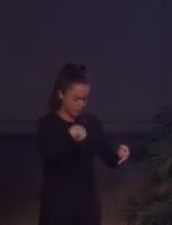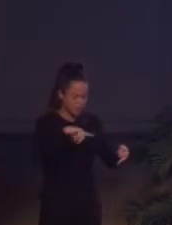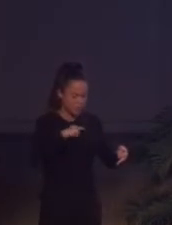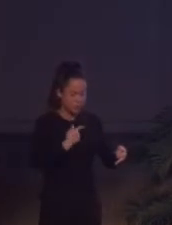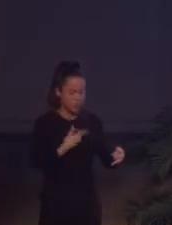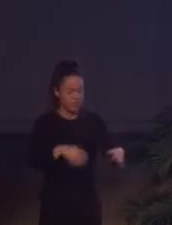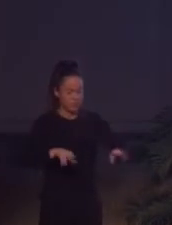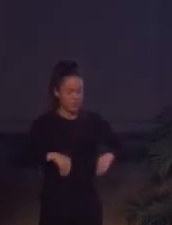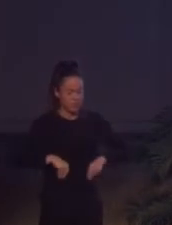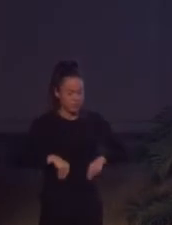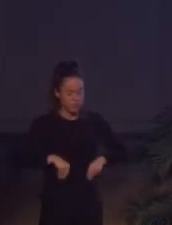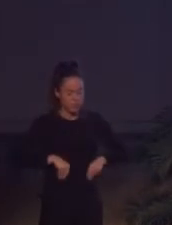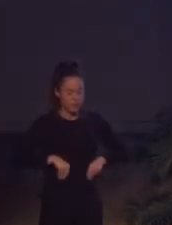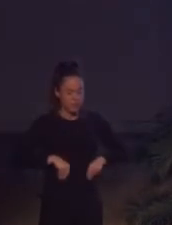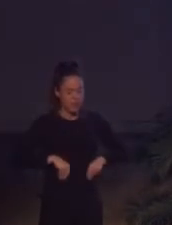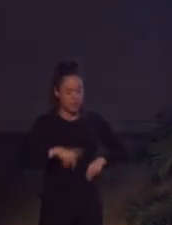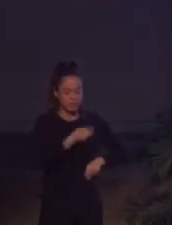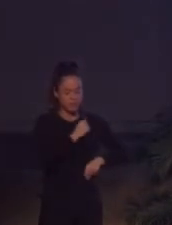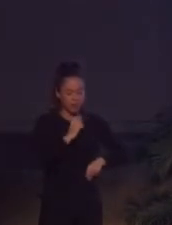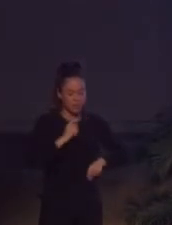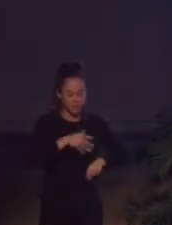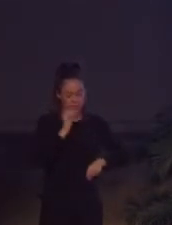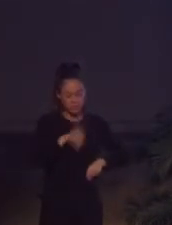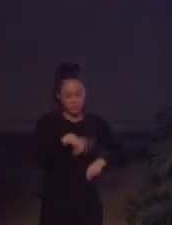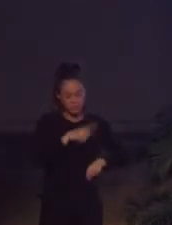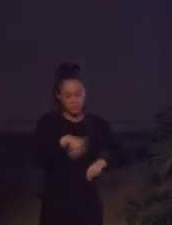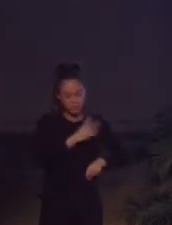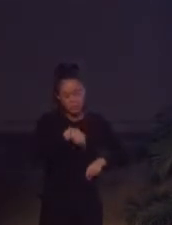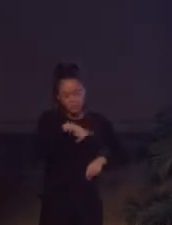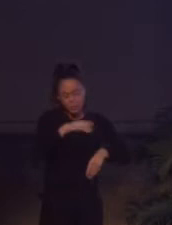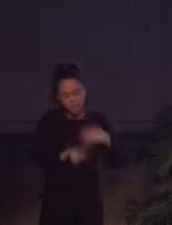y ver qué hacemos con esto.